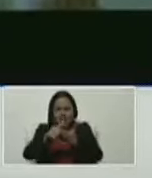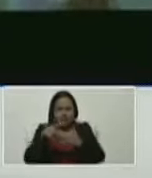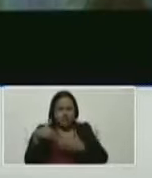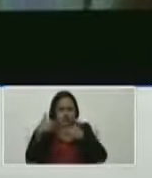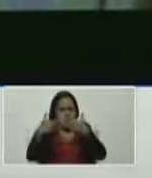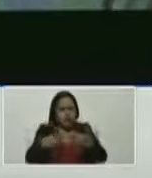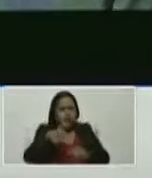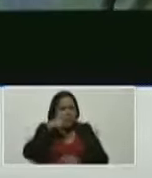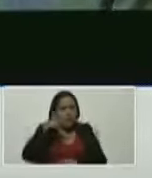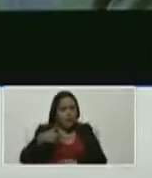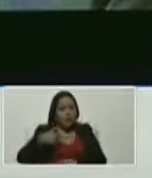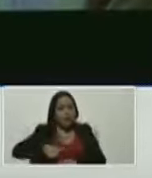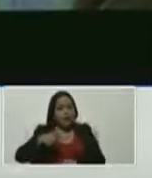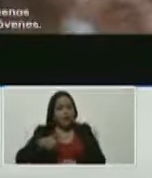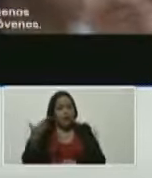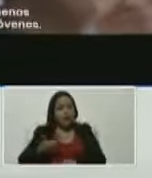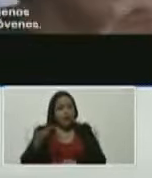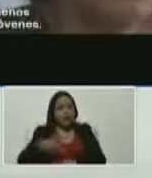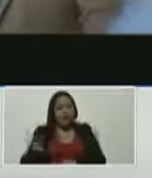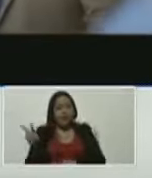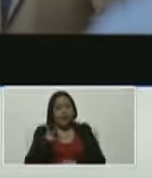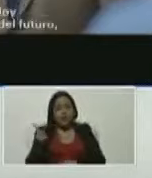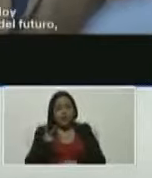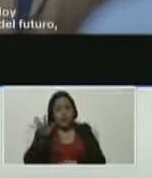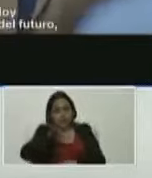progresista popular más importante que tenía Venezuela,